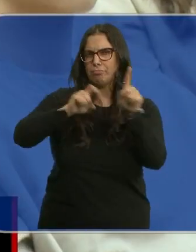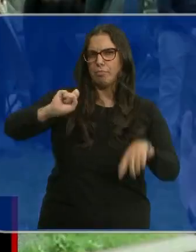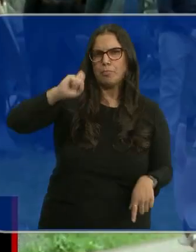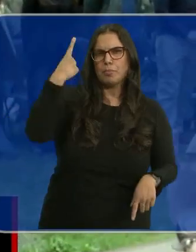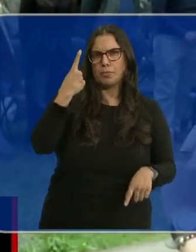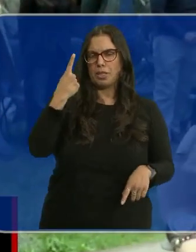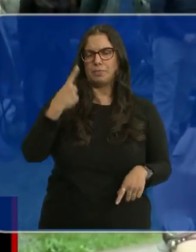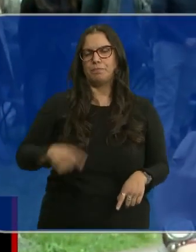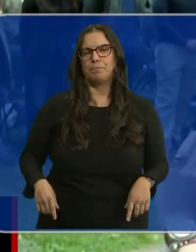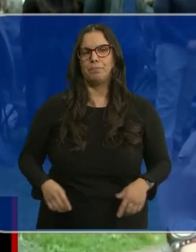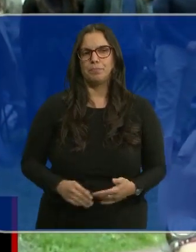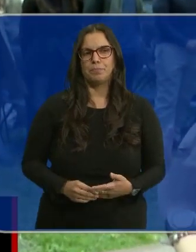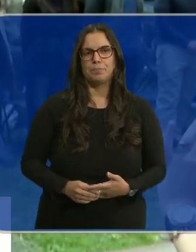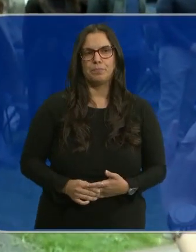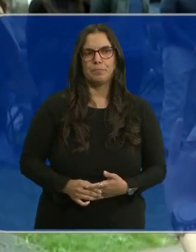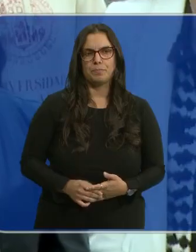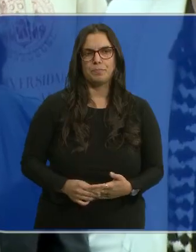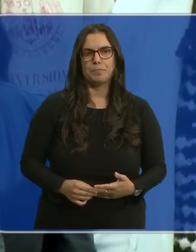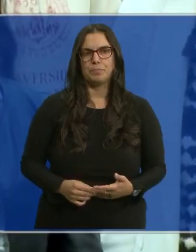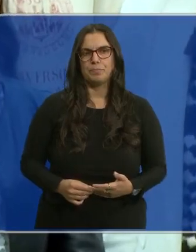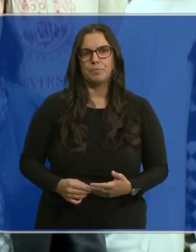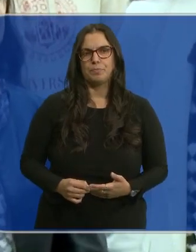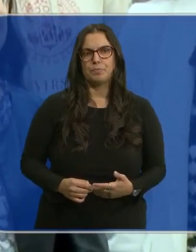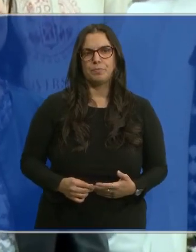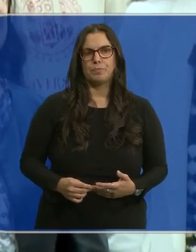demandadas de toda la región.